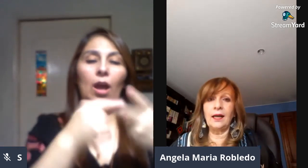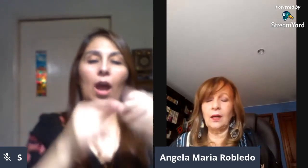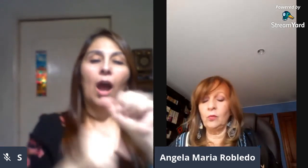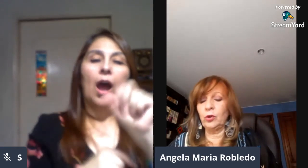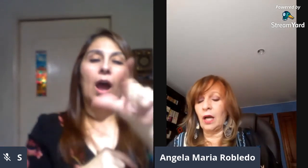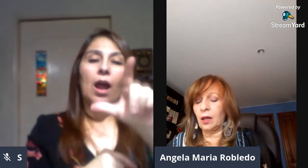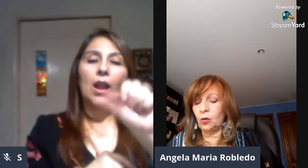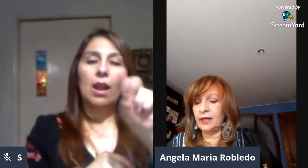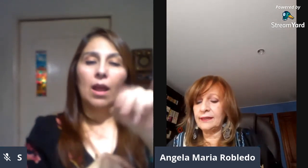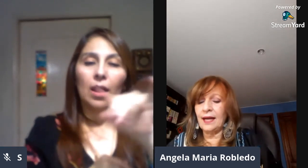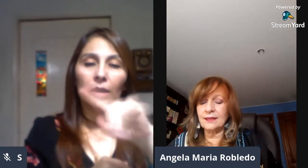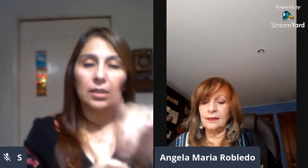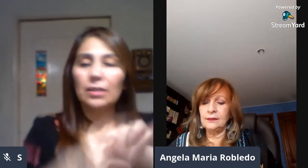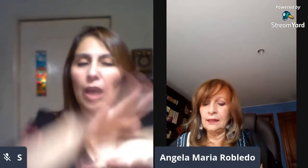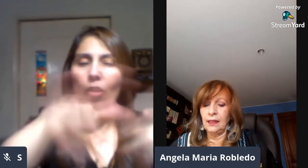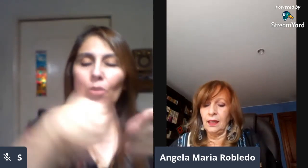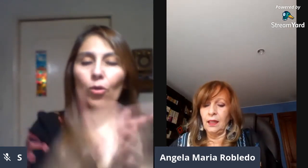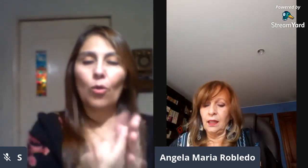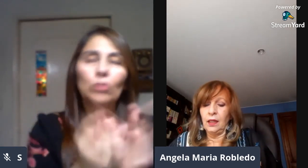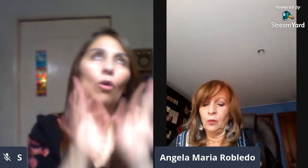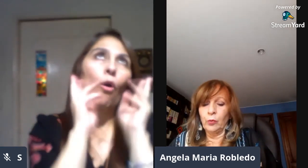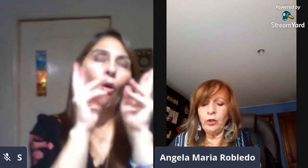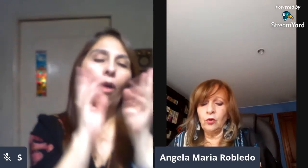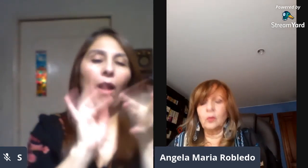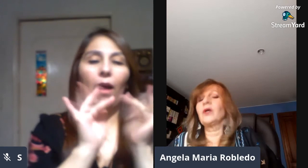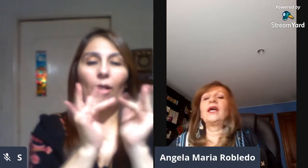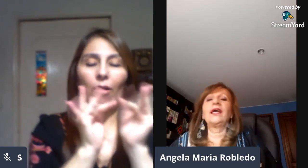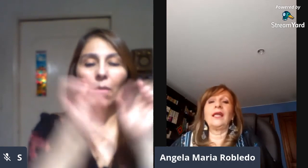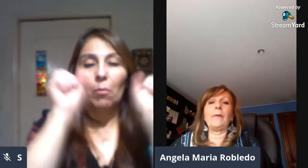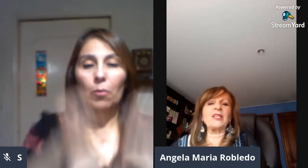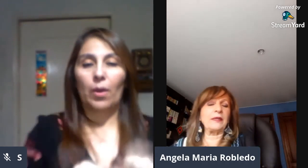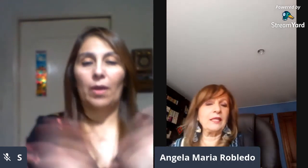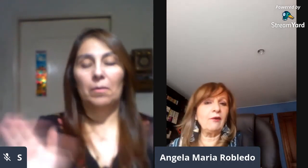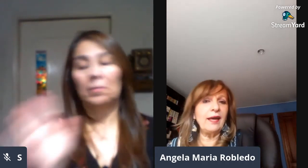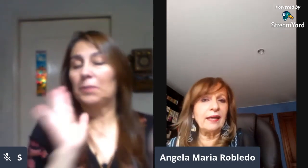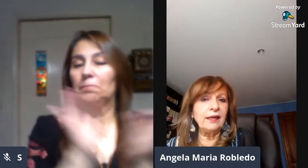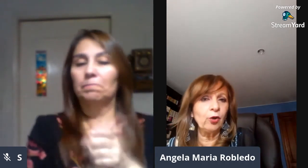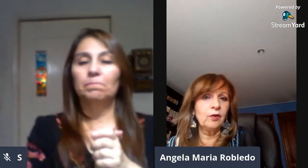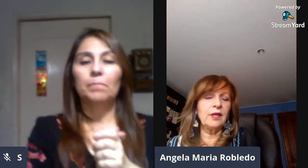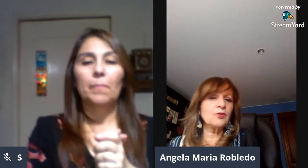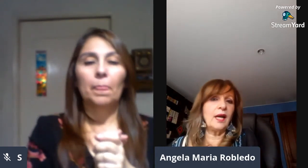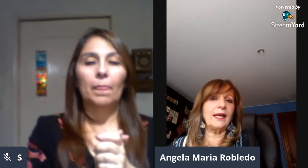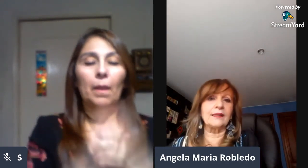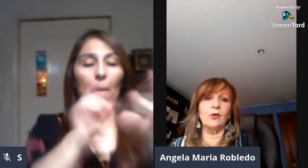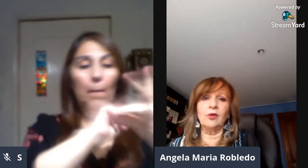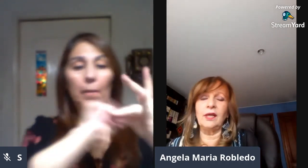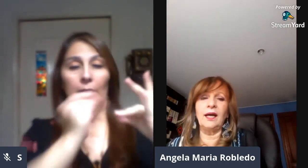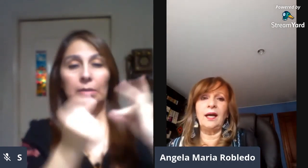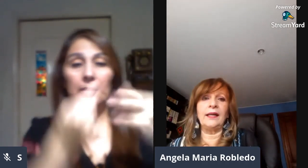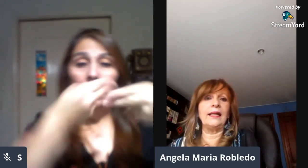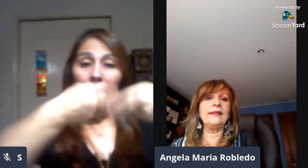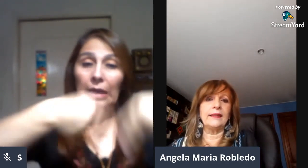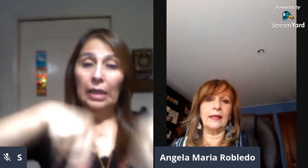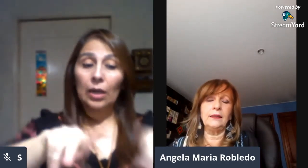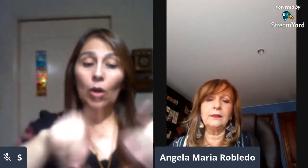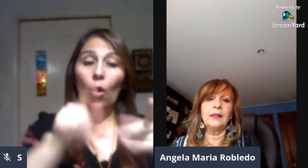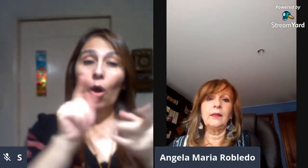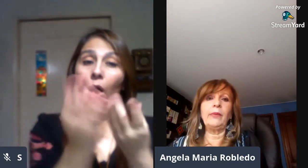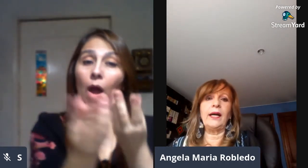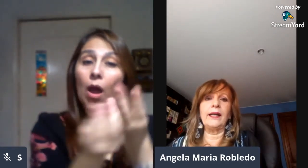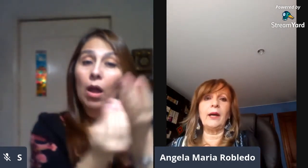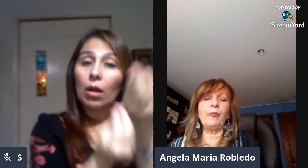alcance a conectarse. Bueno, la perspectiva de género es una categoría